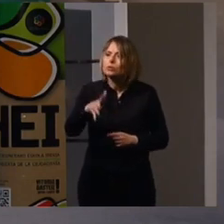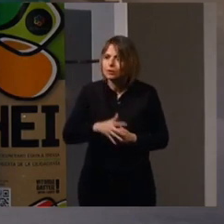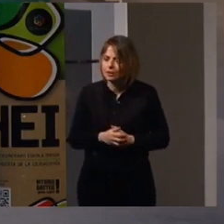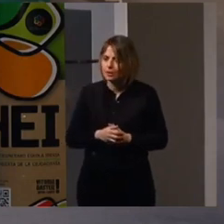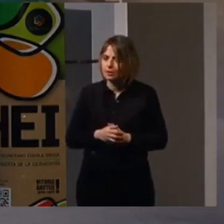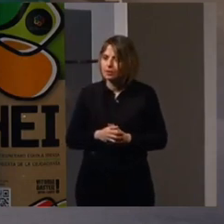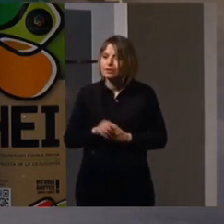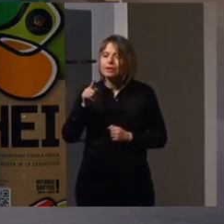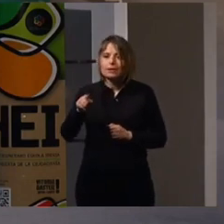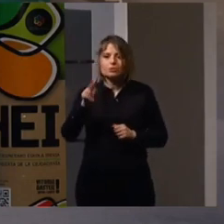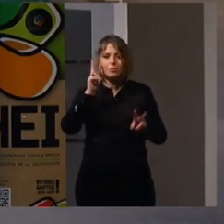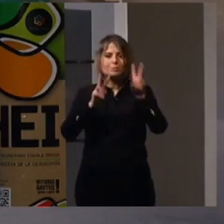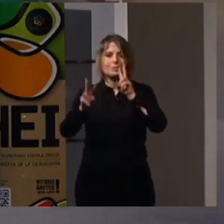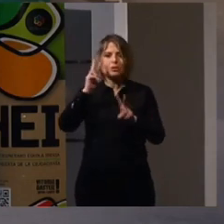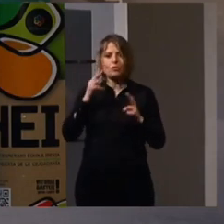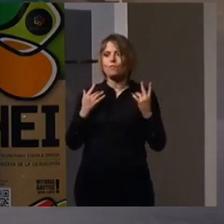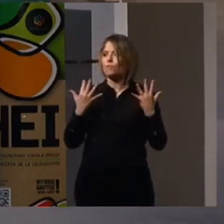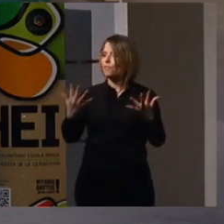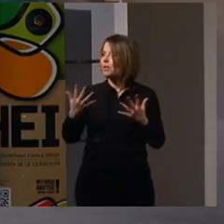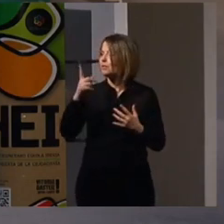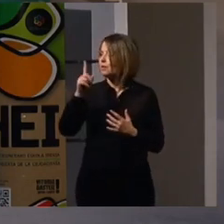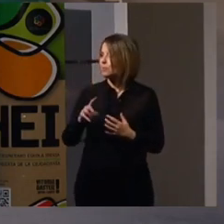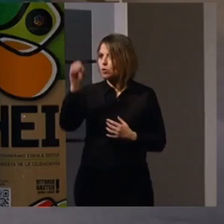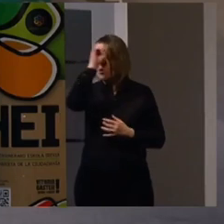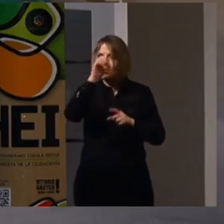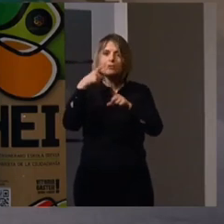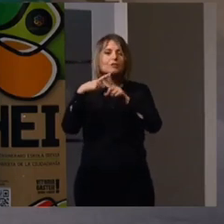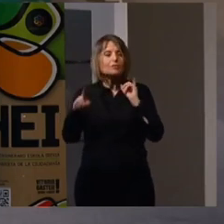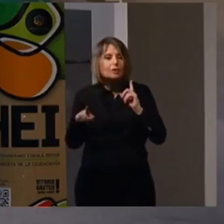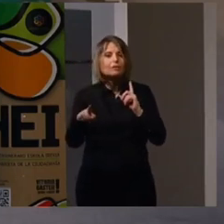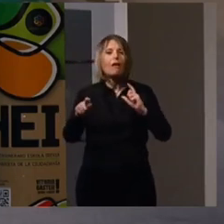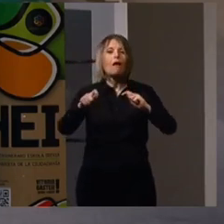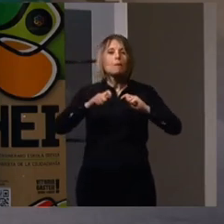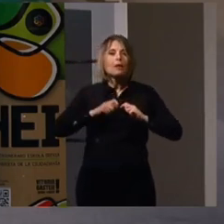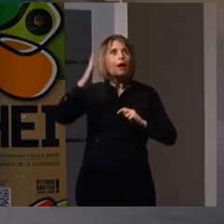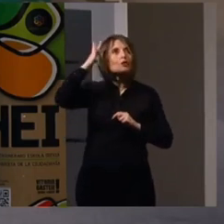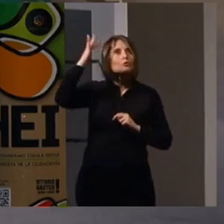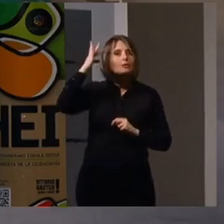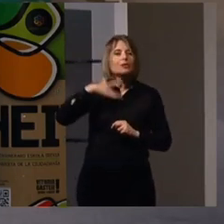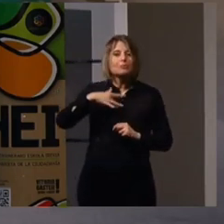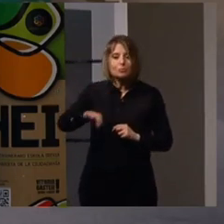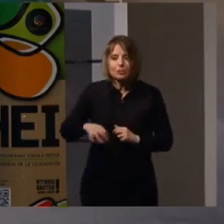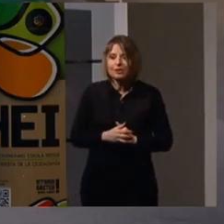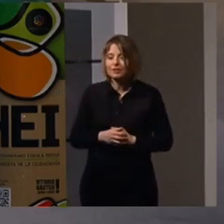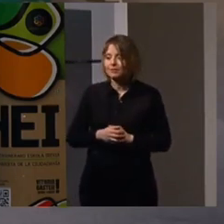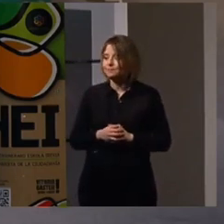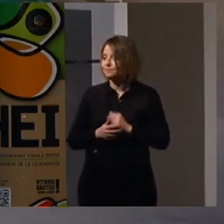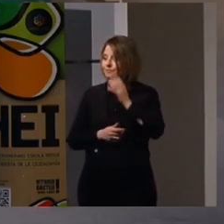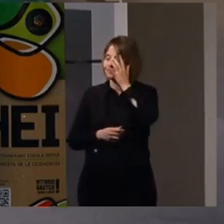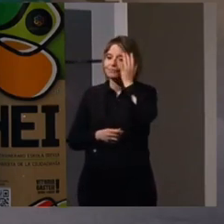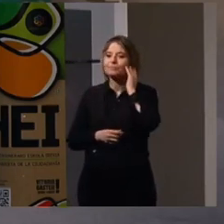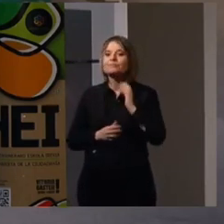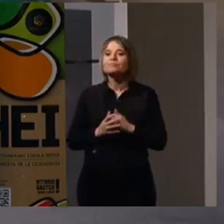Que también esa mirada fresca de alguna manera de alguien que está en una posición muy distinta a la tuya te puede permitir soñar un poco. Sí, sacarte, ¿no?, de ahí. Eso